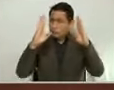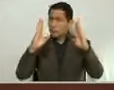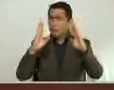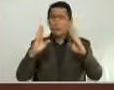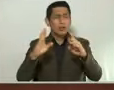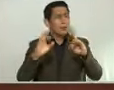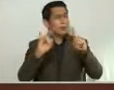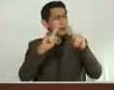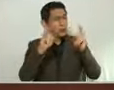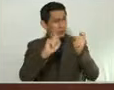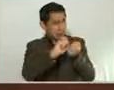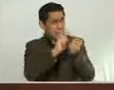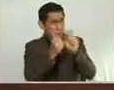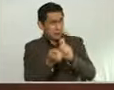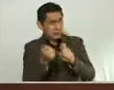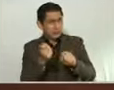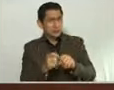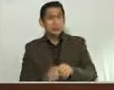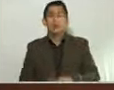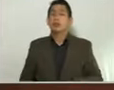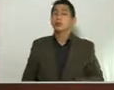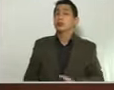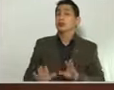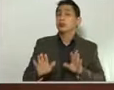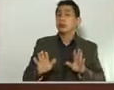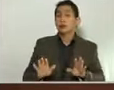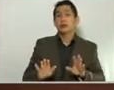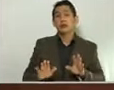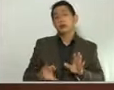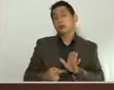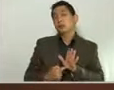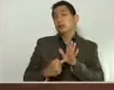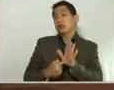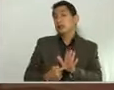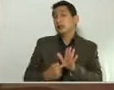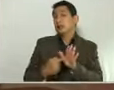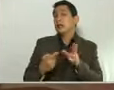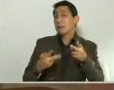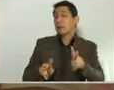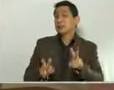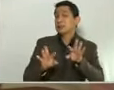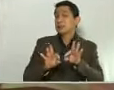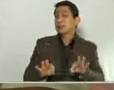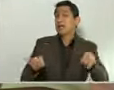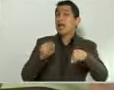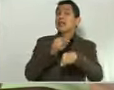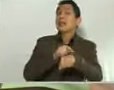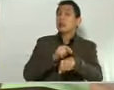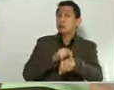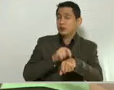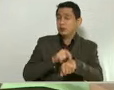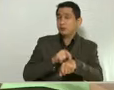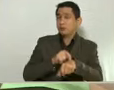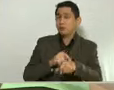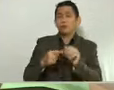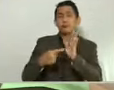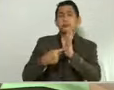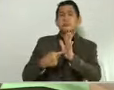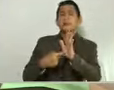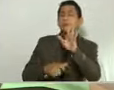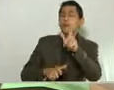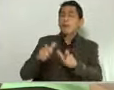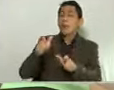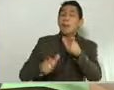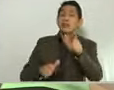ampliar ese horario de atención? Siempre depende de las épocas en las que estamos. la gente cuándo va a comprar. Tenemos